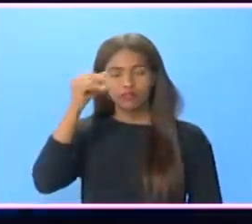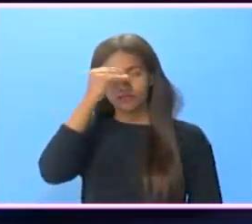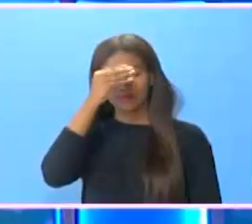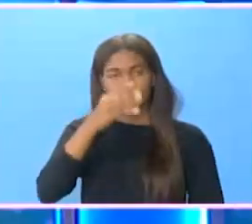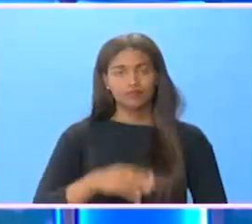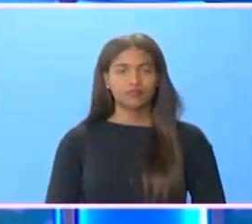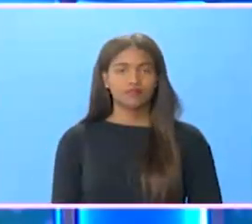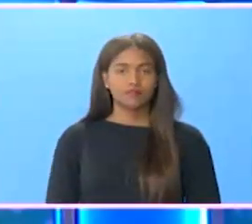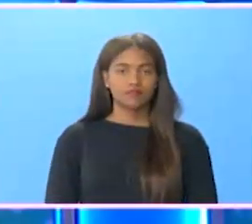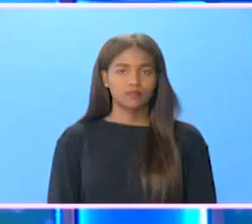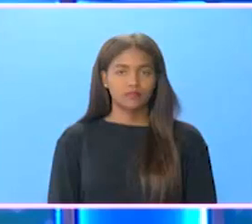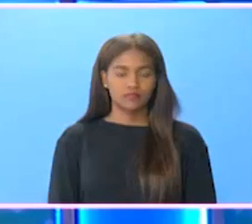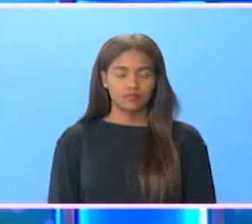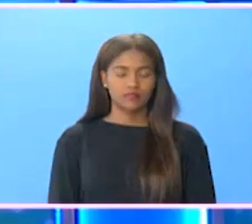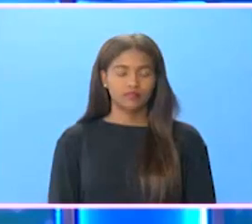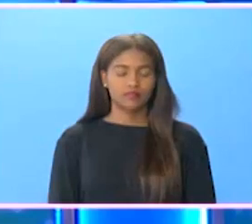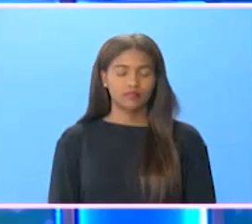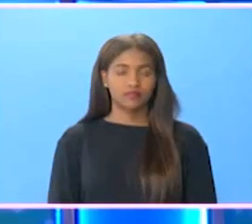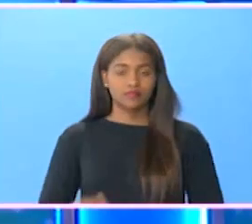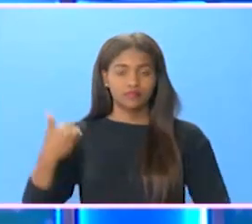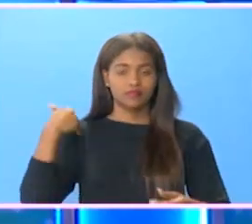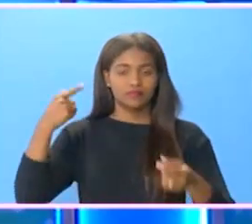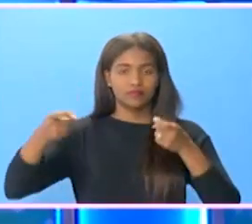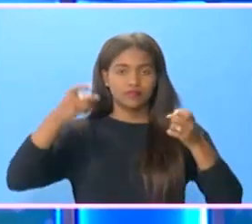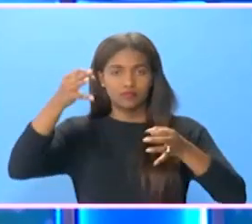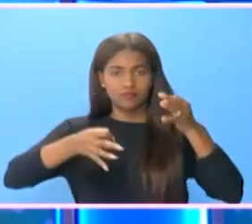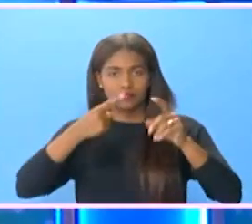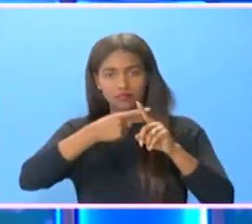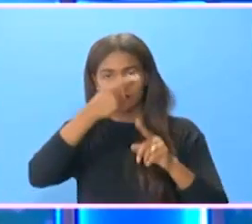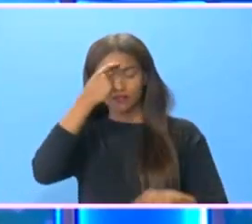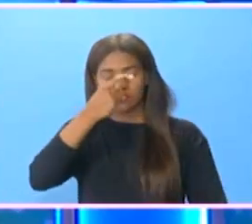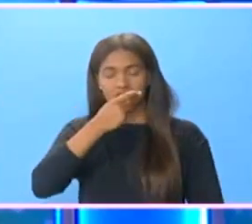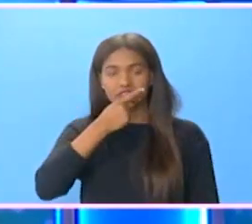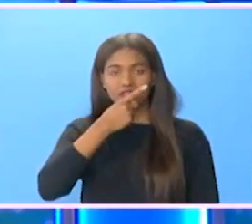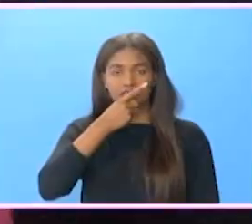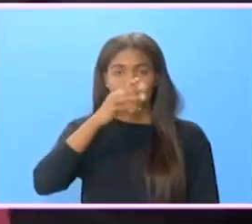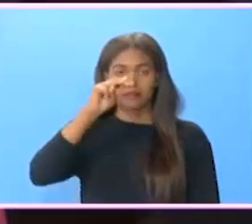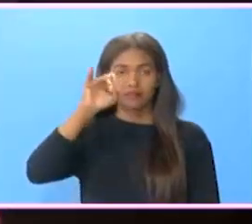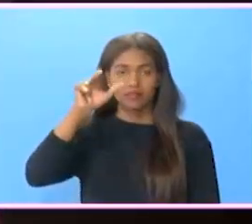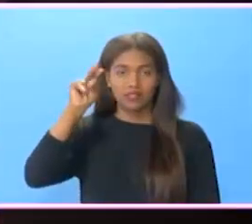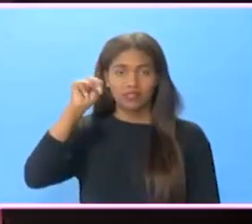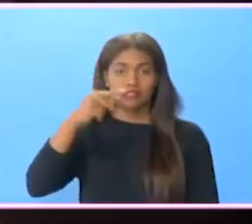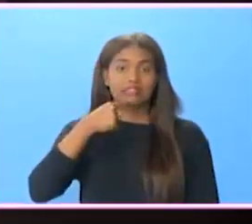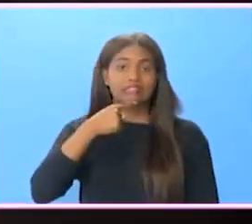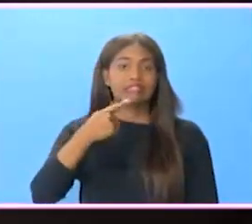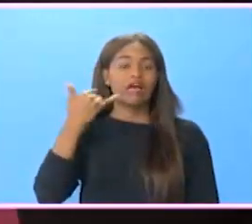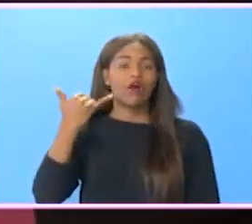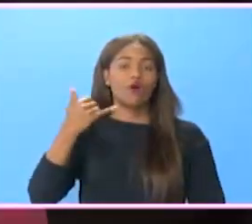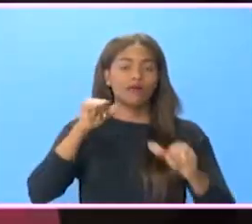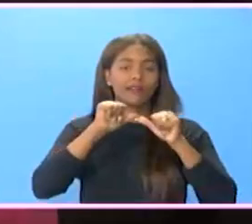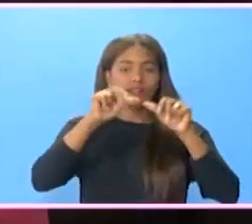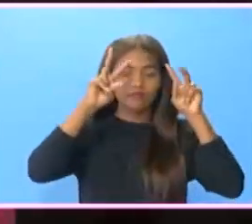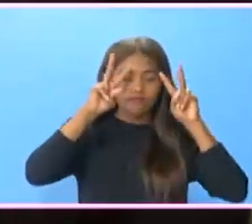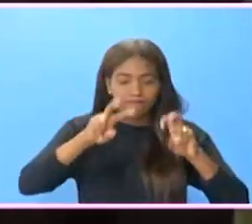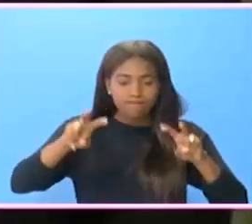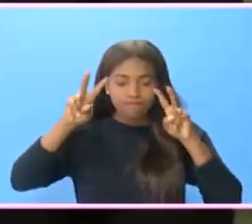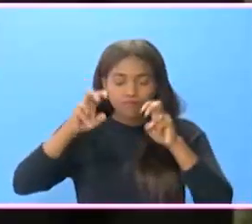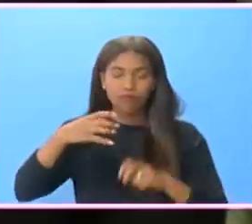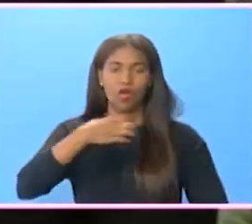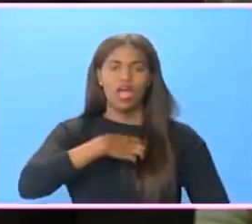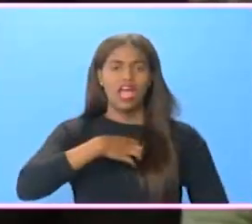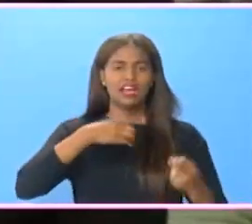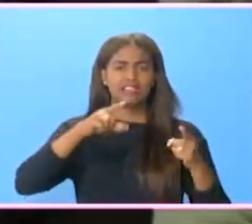Siri. Señoras, y la Procuradora General de la República, Miriam Germán Brito, confirmó que están bajo investigación las denuncias